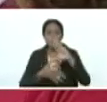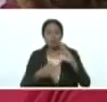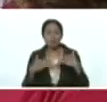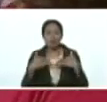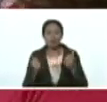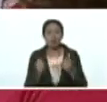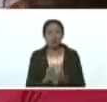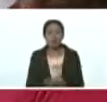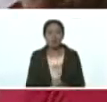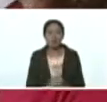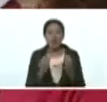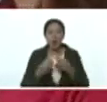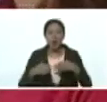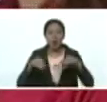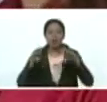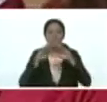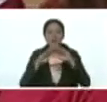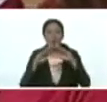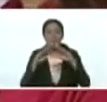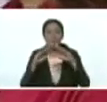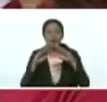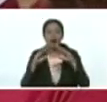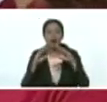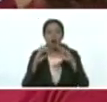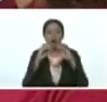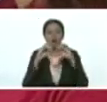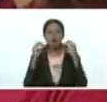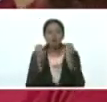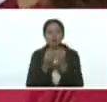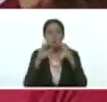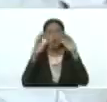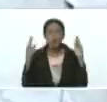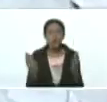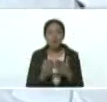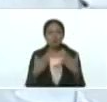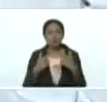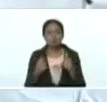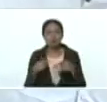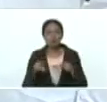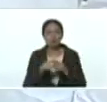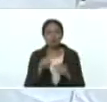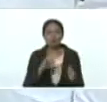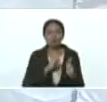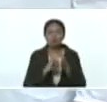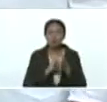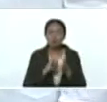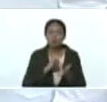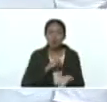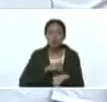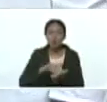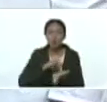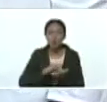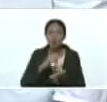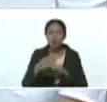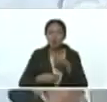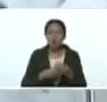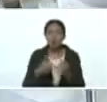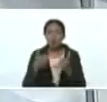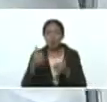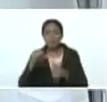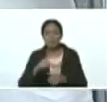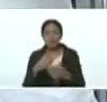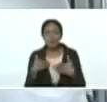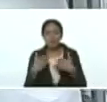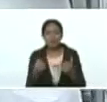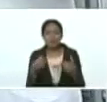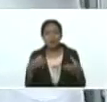a la Organización Mundial de la Salud. Hace unos días estuviste en Washington, en Nueva York, ¿Cómo te fue en Nueva York en la reunión de la Organización Panamericana de la